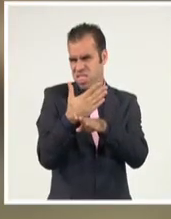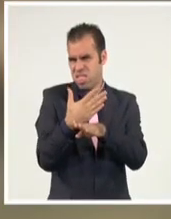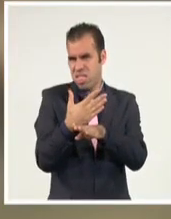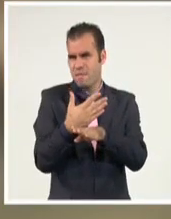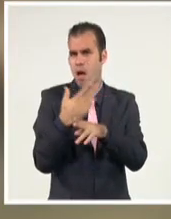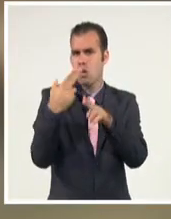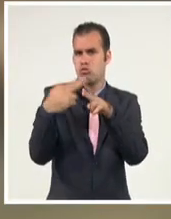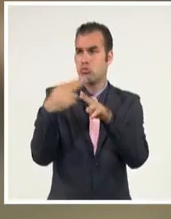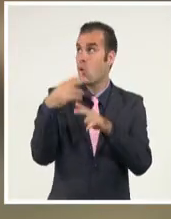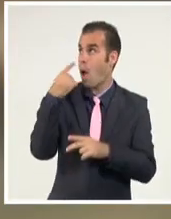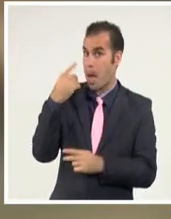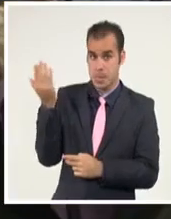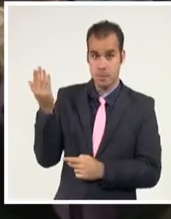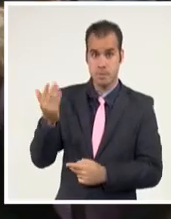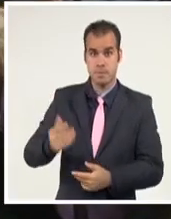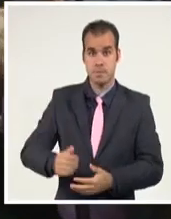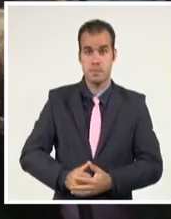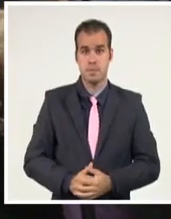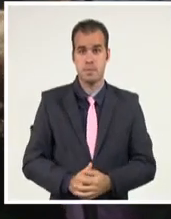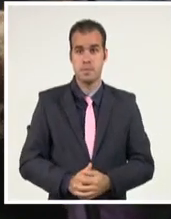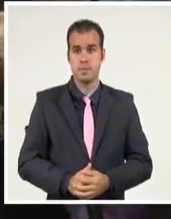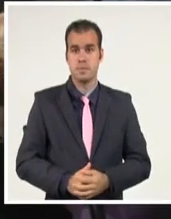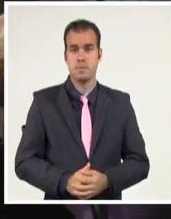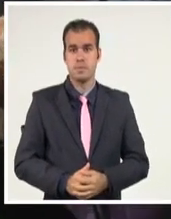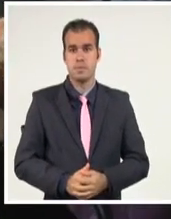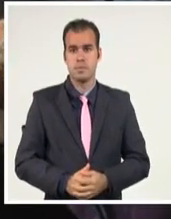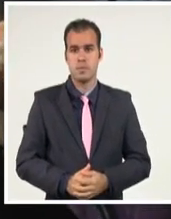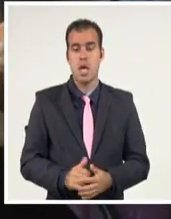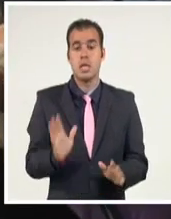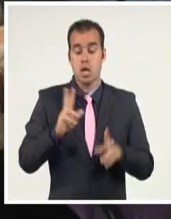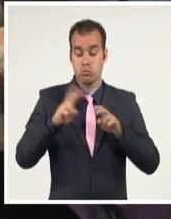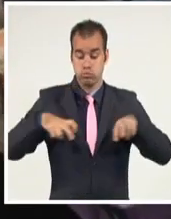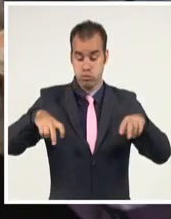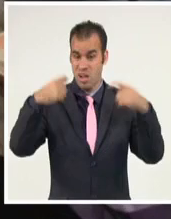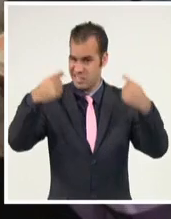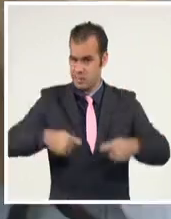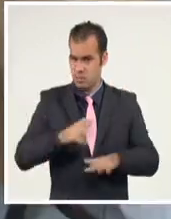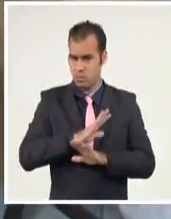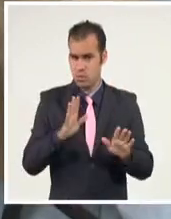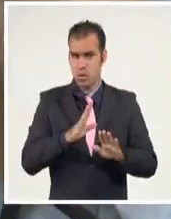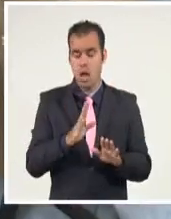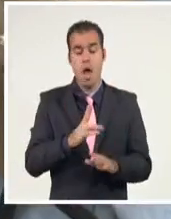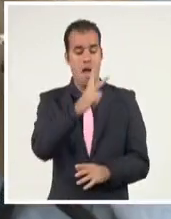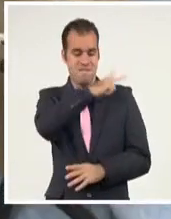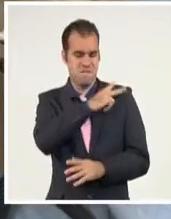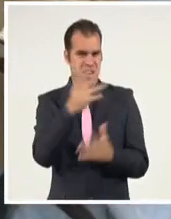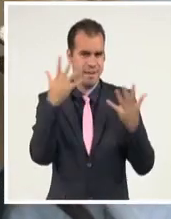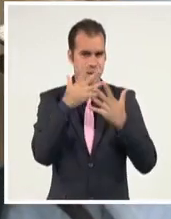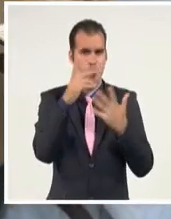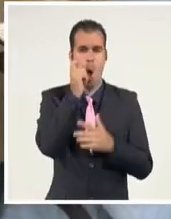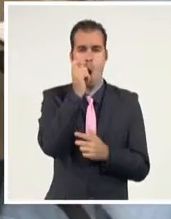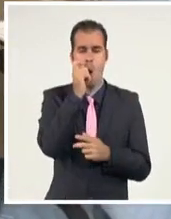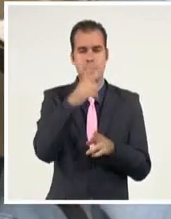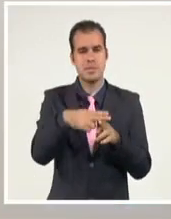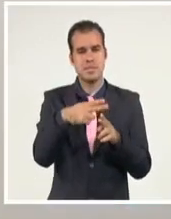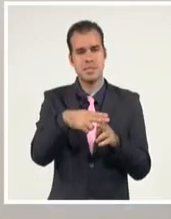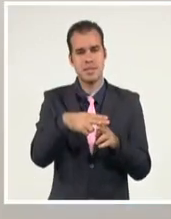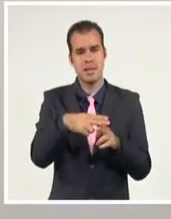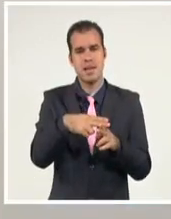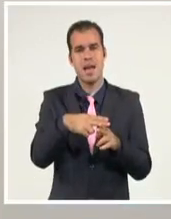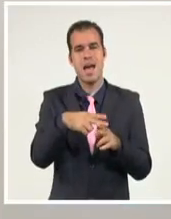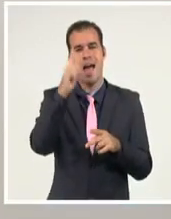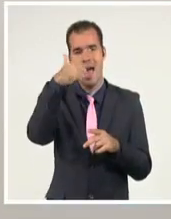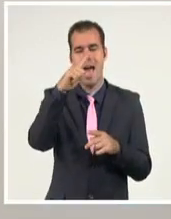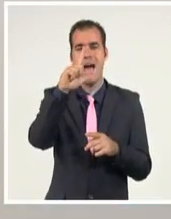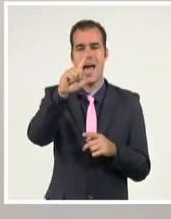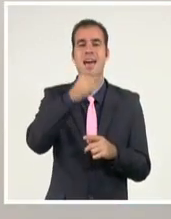y El polvo y el oro. Mientras, por decisión del jurado presidido por el poeta y editor Alex Pausides, el lauro de